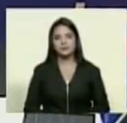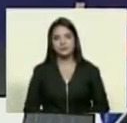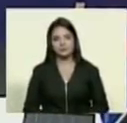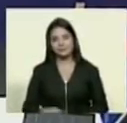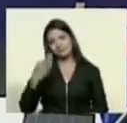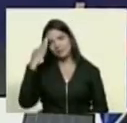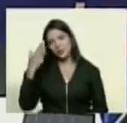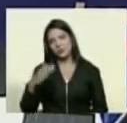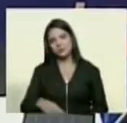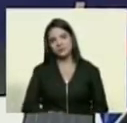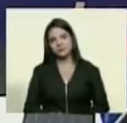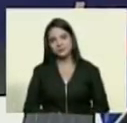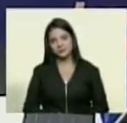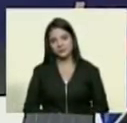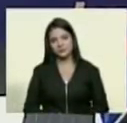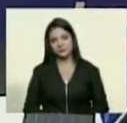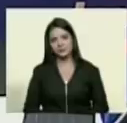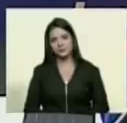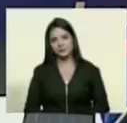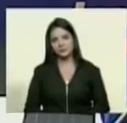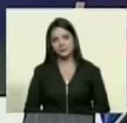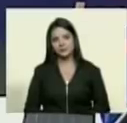está?